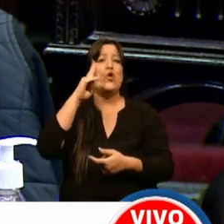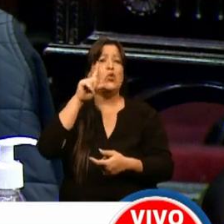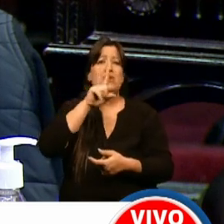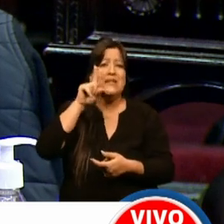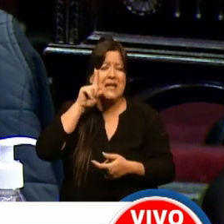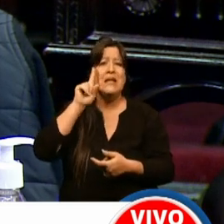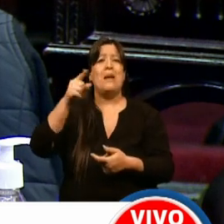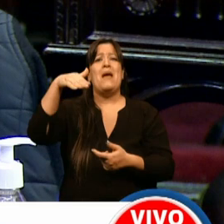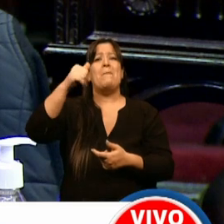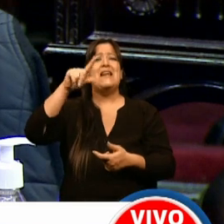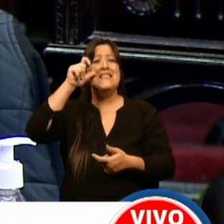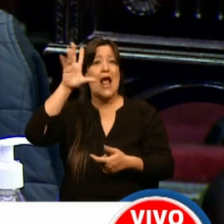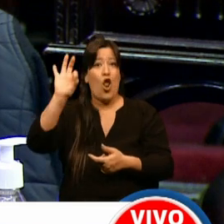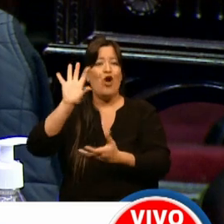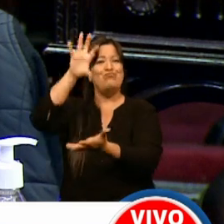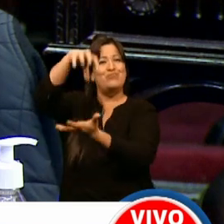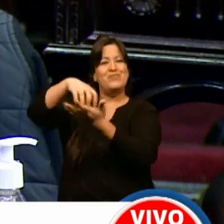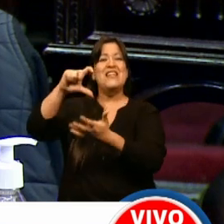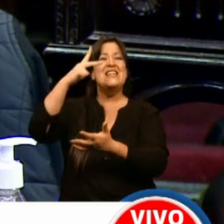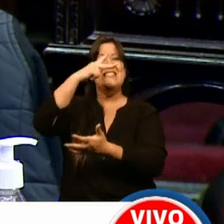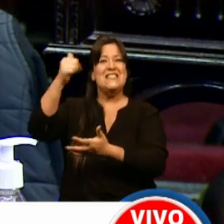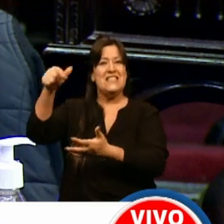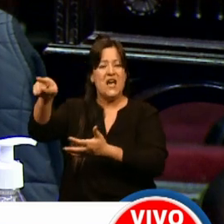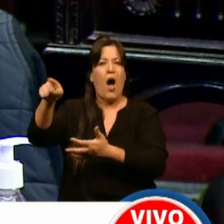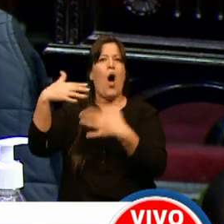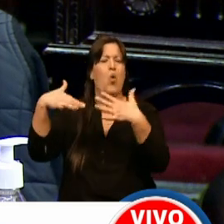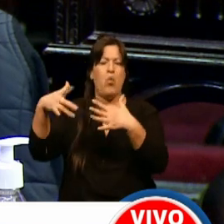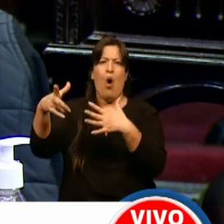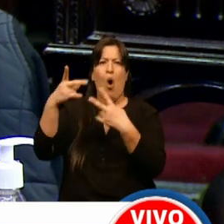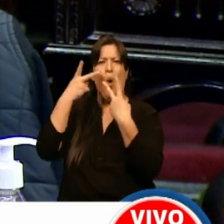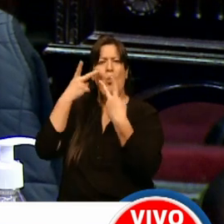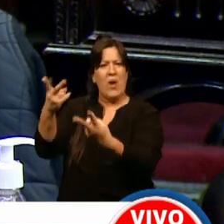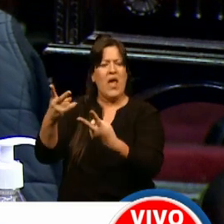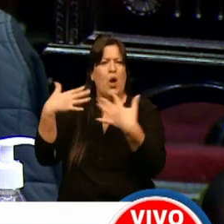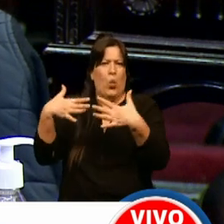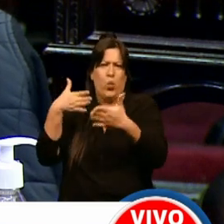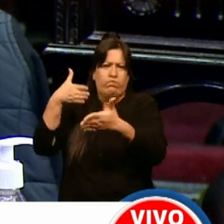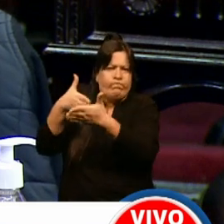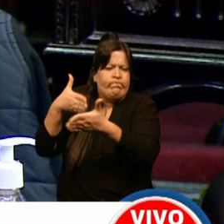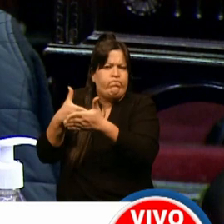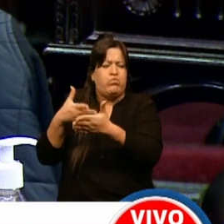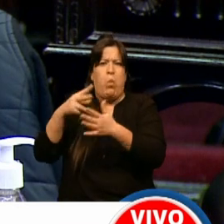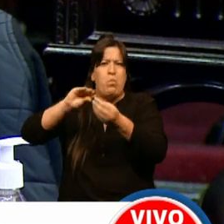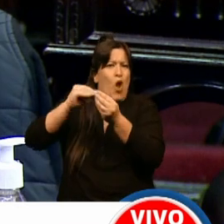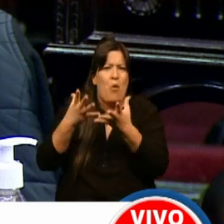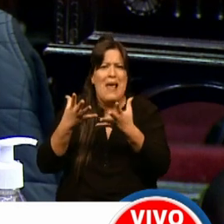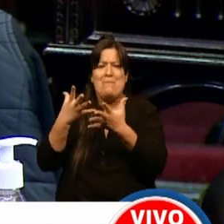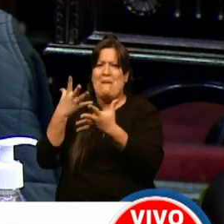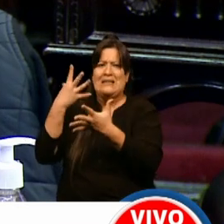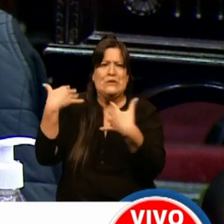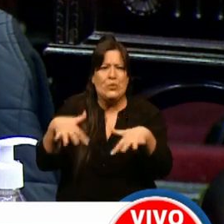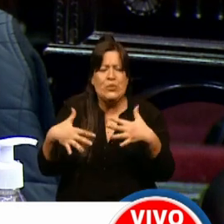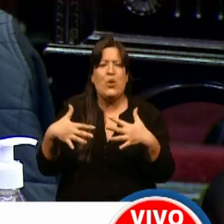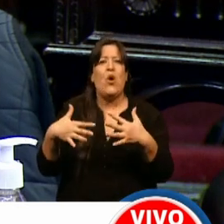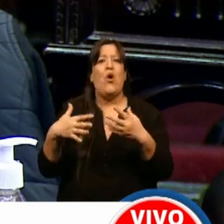del hacha y eso me permitió valorar la dimensión de los obstáculos y problemas que debieron afrontar algunos de